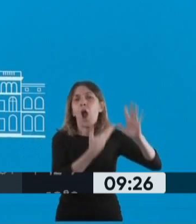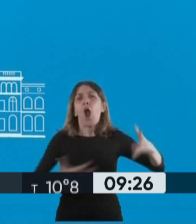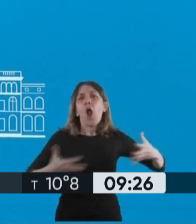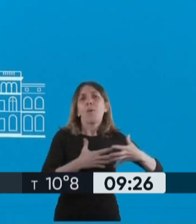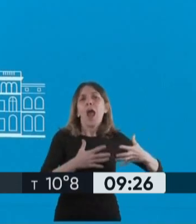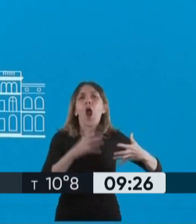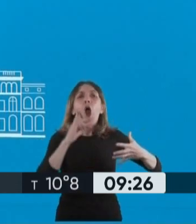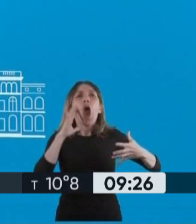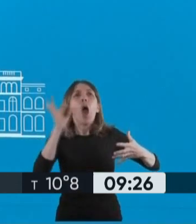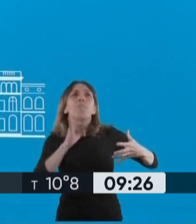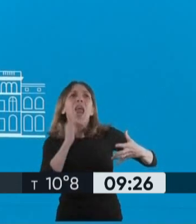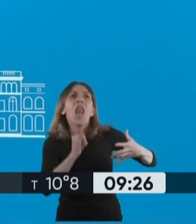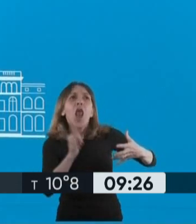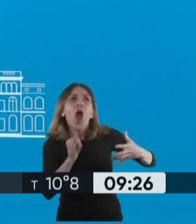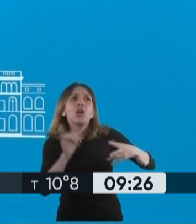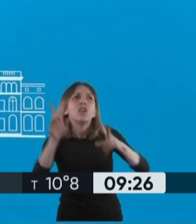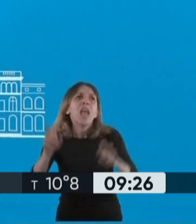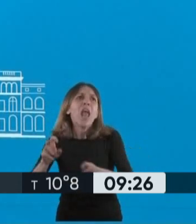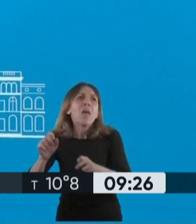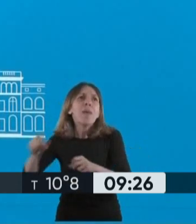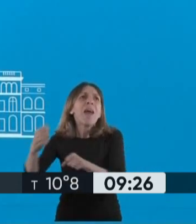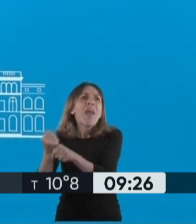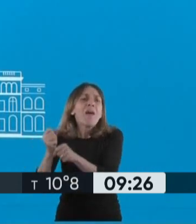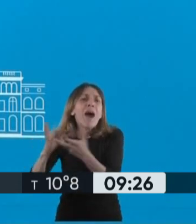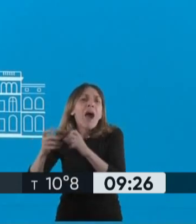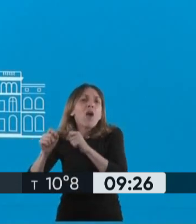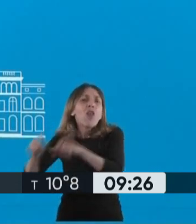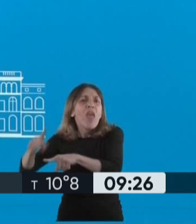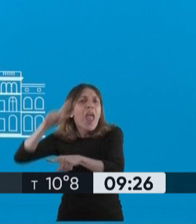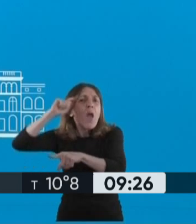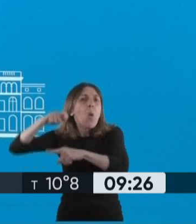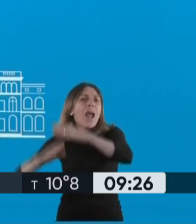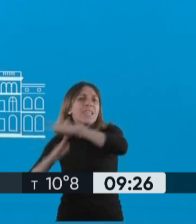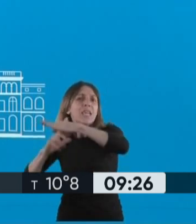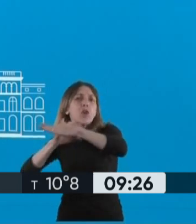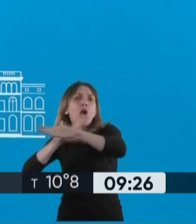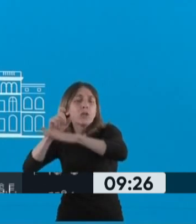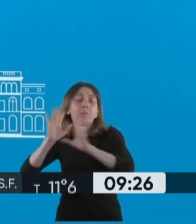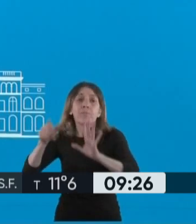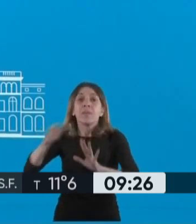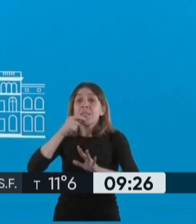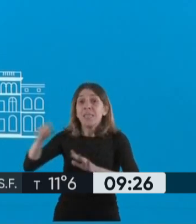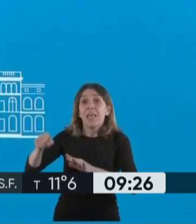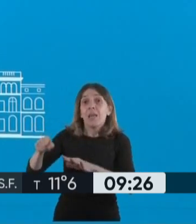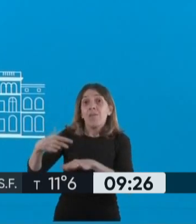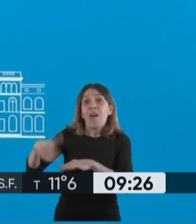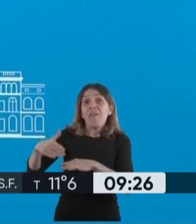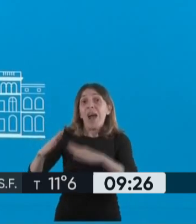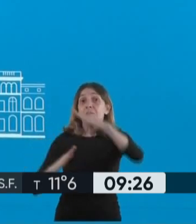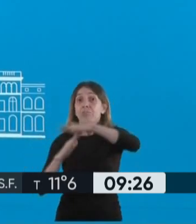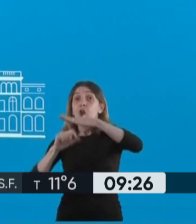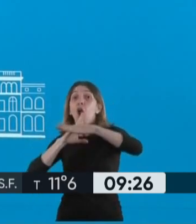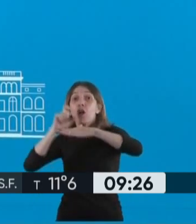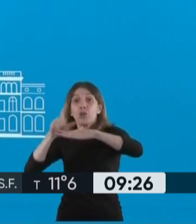comenta fallos de la Corte y no comenta fallos judiciales. El intento de la Corte de convertirse en un poder político e intervenir